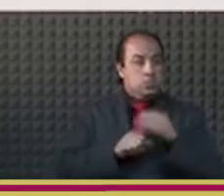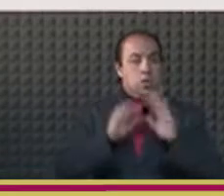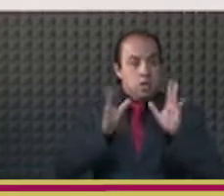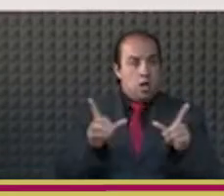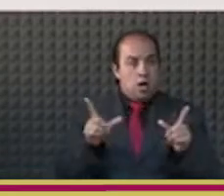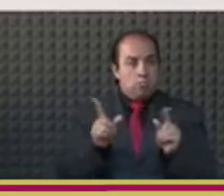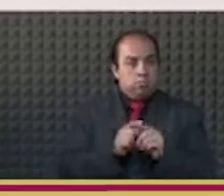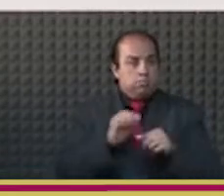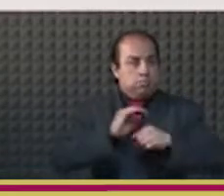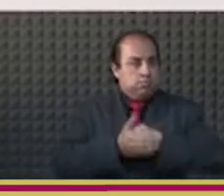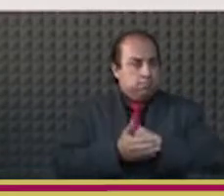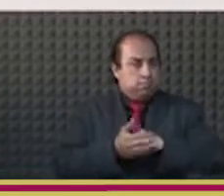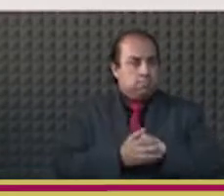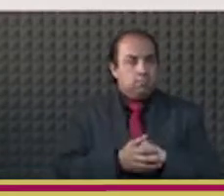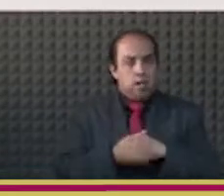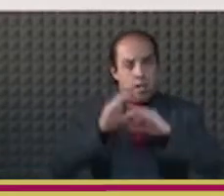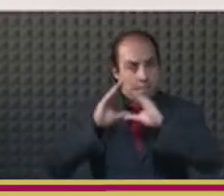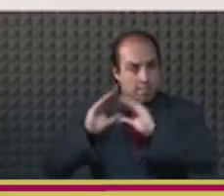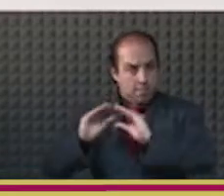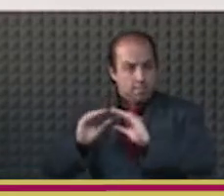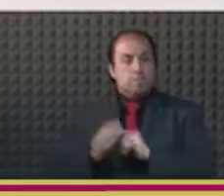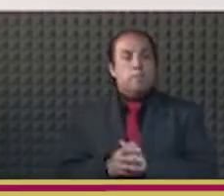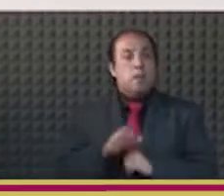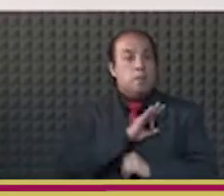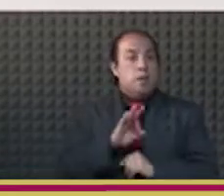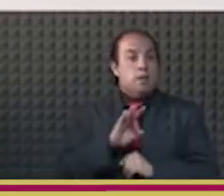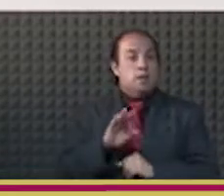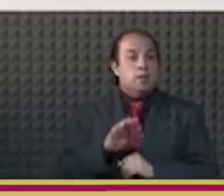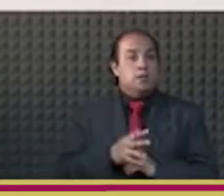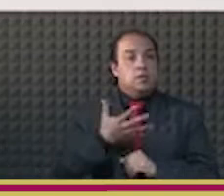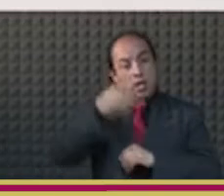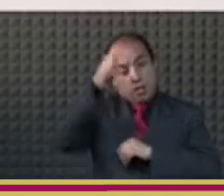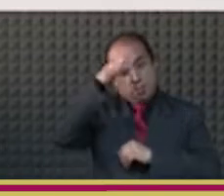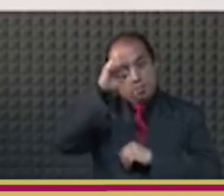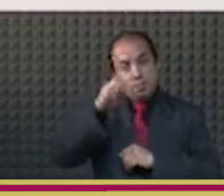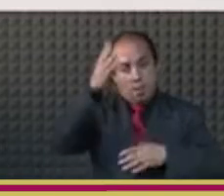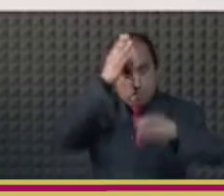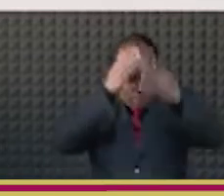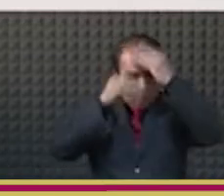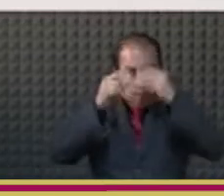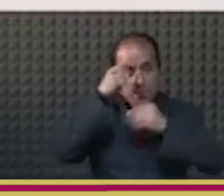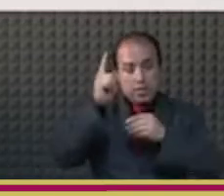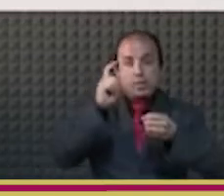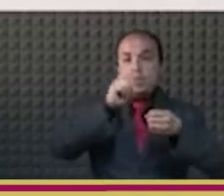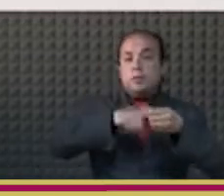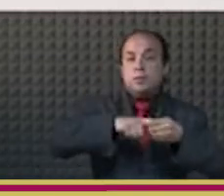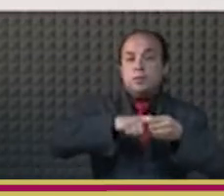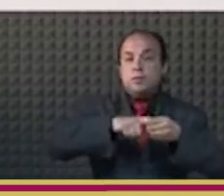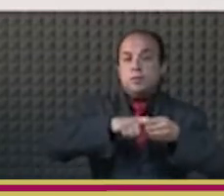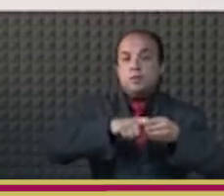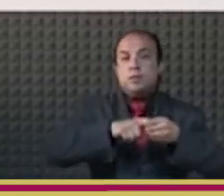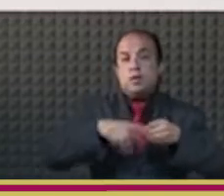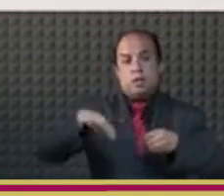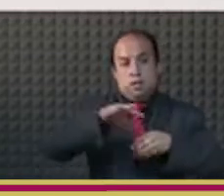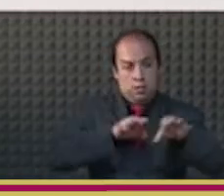vez finalizada esta capacitación, podrán contar con la experiencia adquirida y facilitar así su incorporación